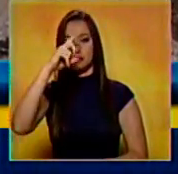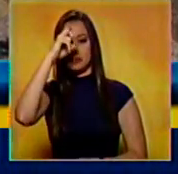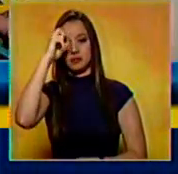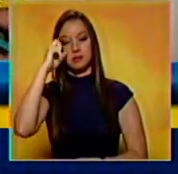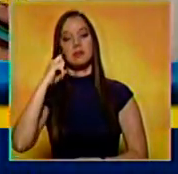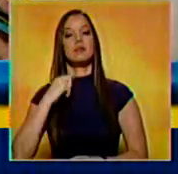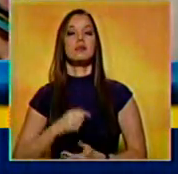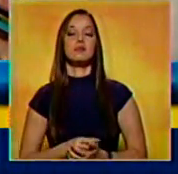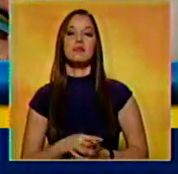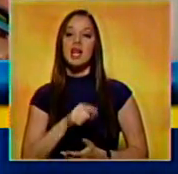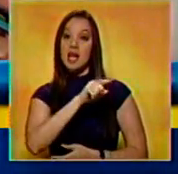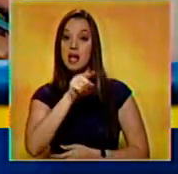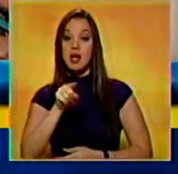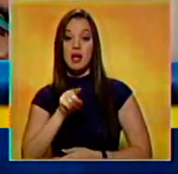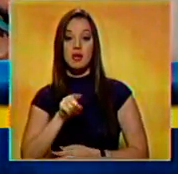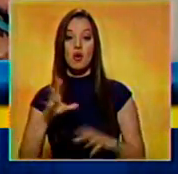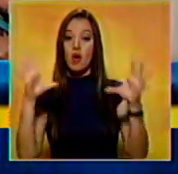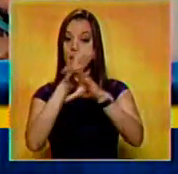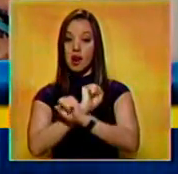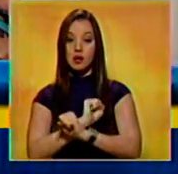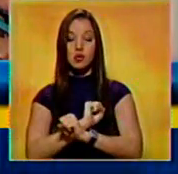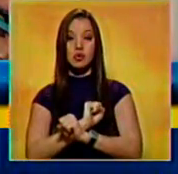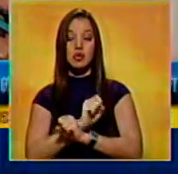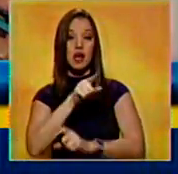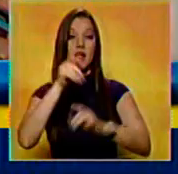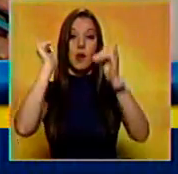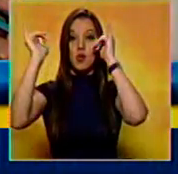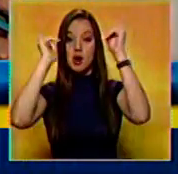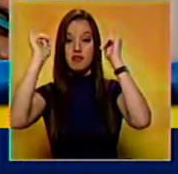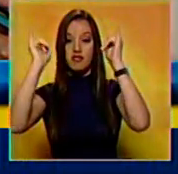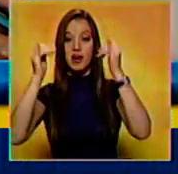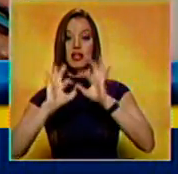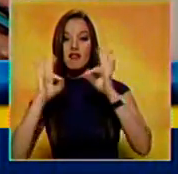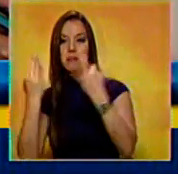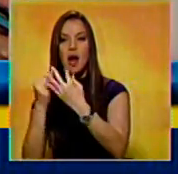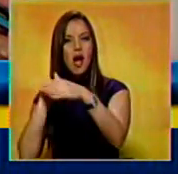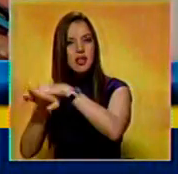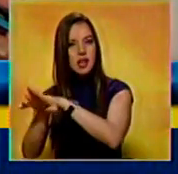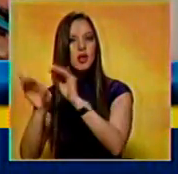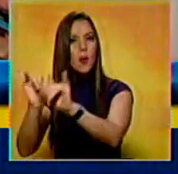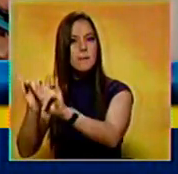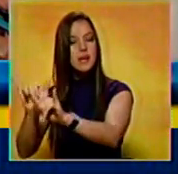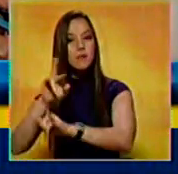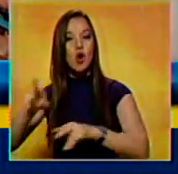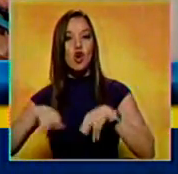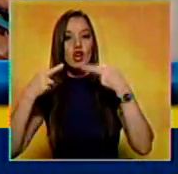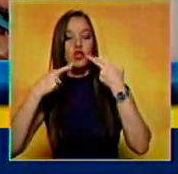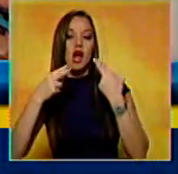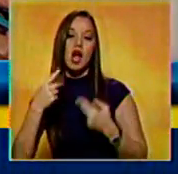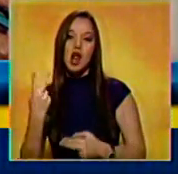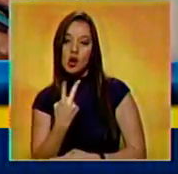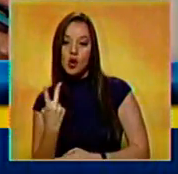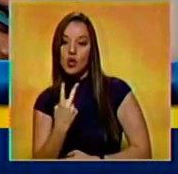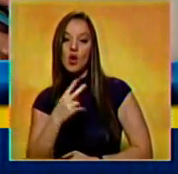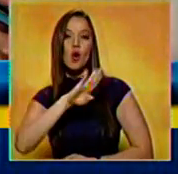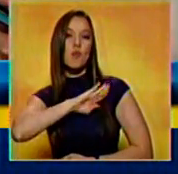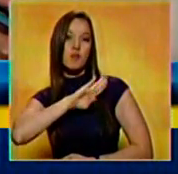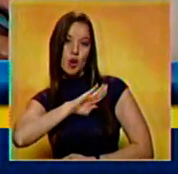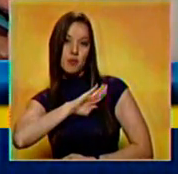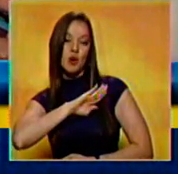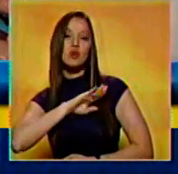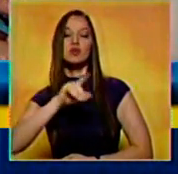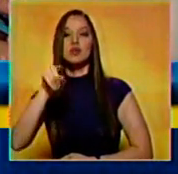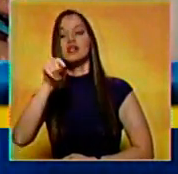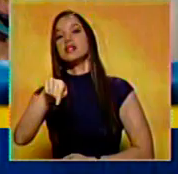Ellos estuvieron toda la noche en una festividad familiar dentro del mismo restaurante, que son propietarios de este